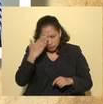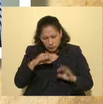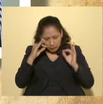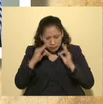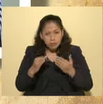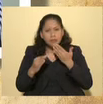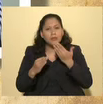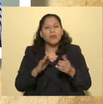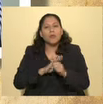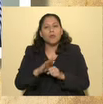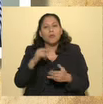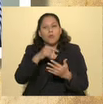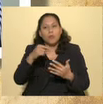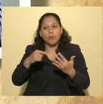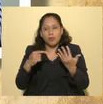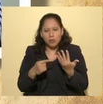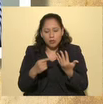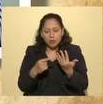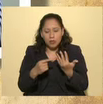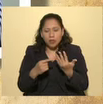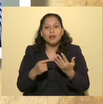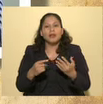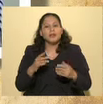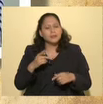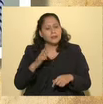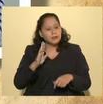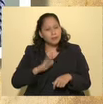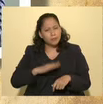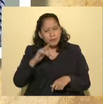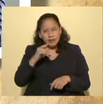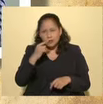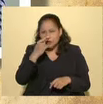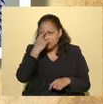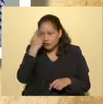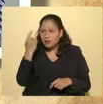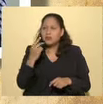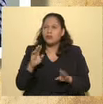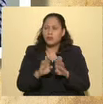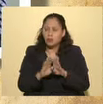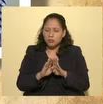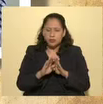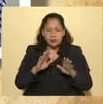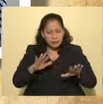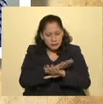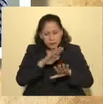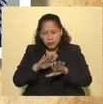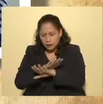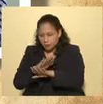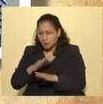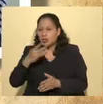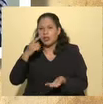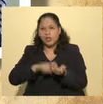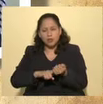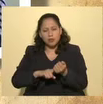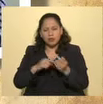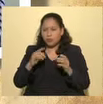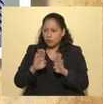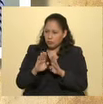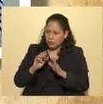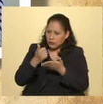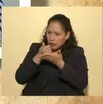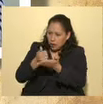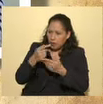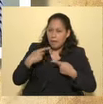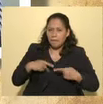son pues los puntos un poco más álgidos o medulares para poder hacer una transformación en el desarrollo de una